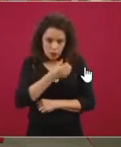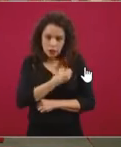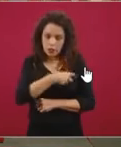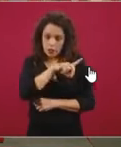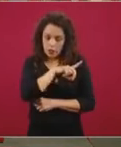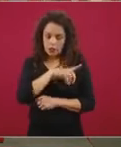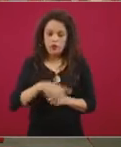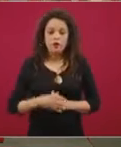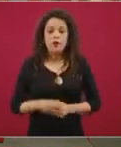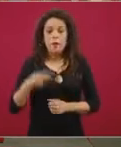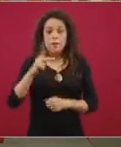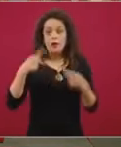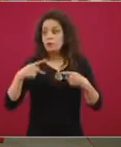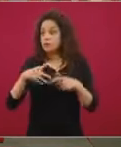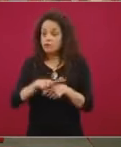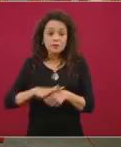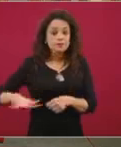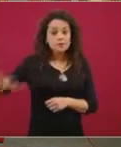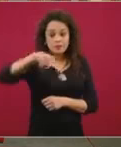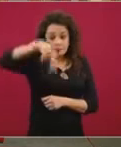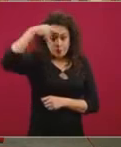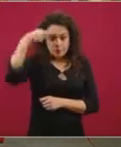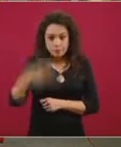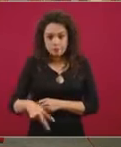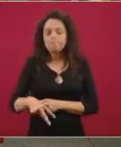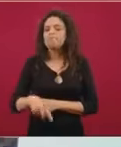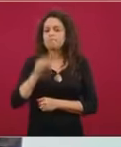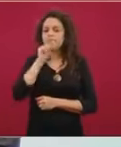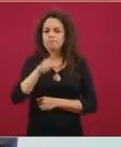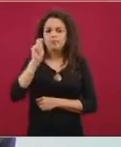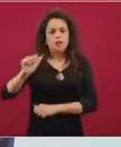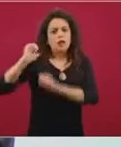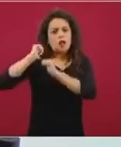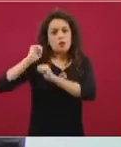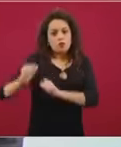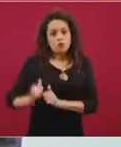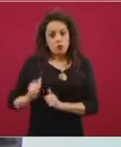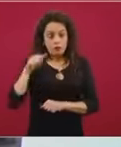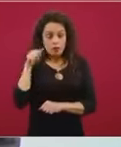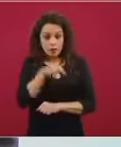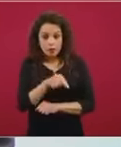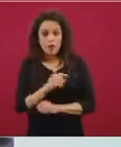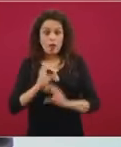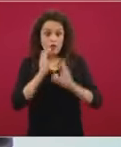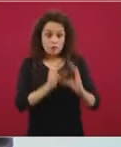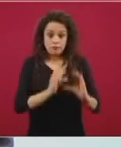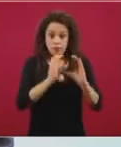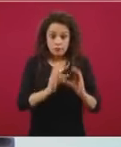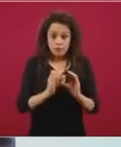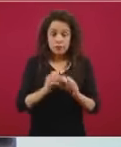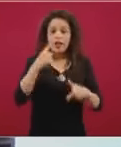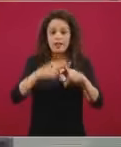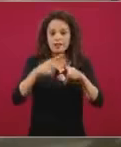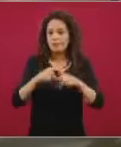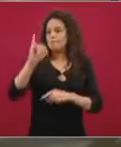pueblo de México quedaron también bien resguardados por la autoridad a quien le corresponde salvaguardarlos, que es precisamente el